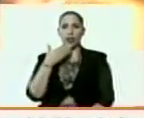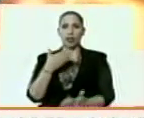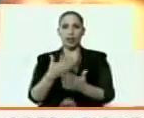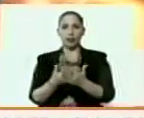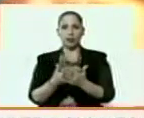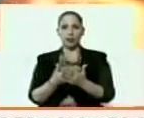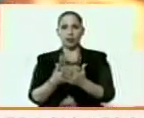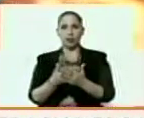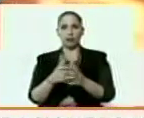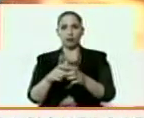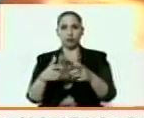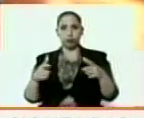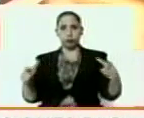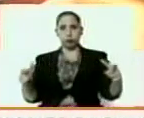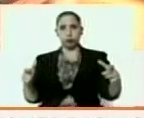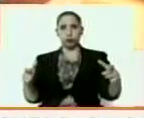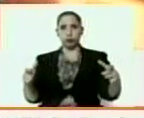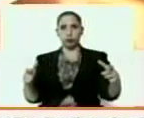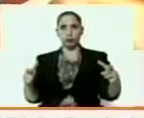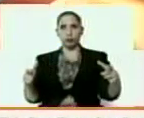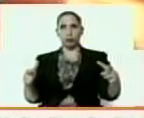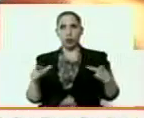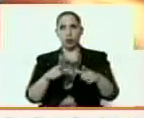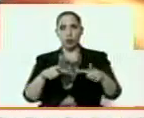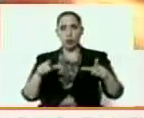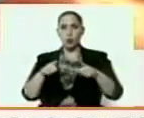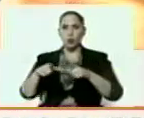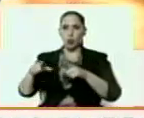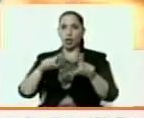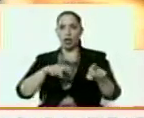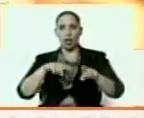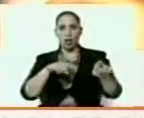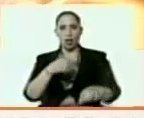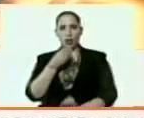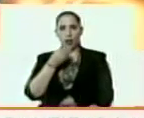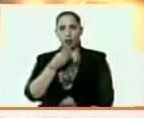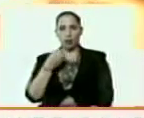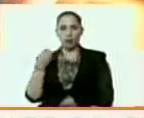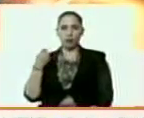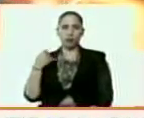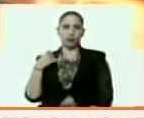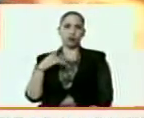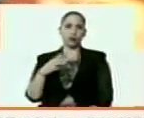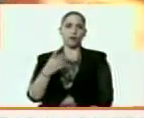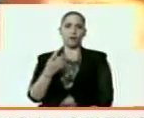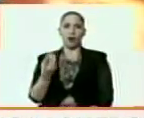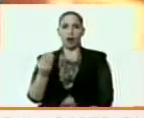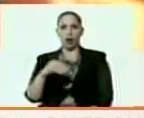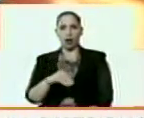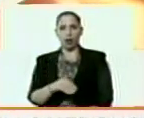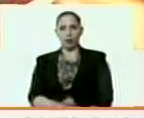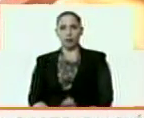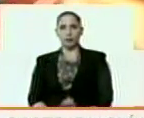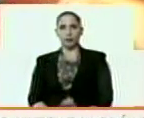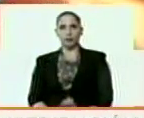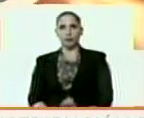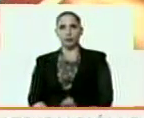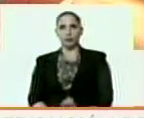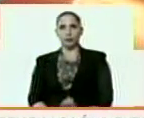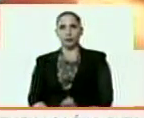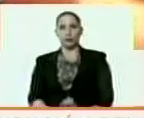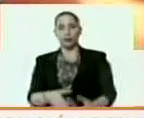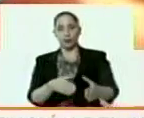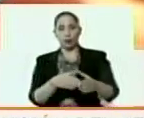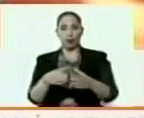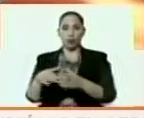la expansión en el sector agroalimentario, falta muchísimo por hacer, porque venimos de décadas de dependencia a la renta petrolera. Pero el sector